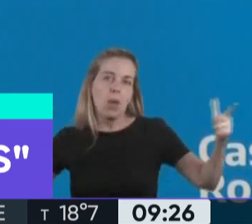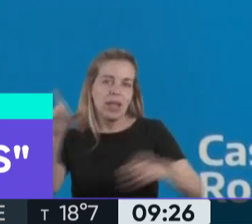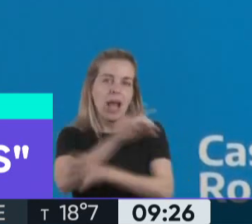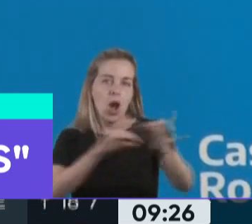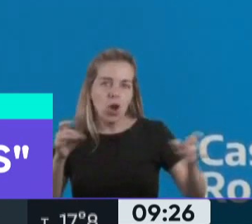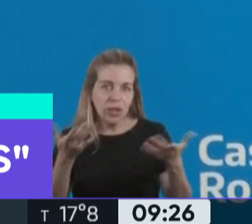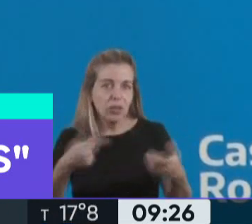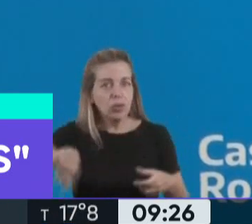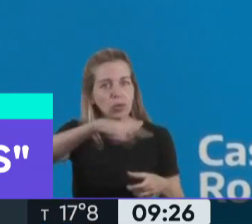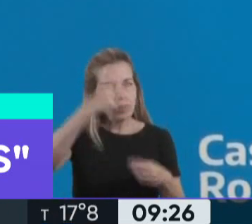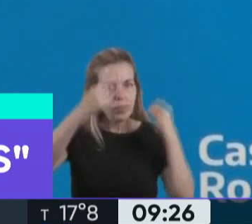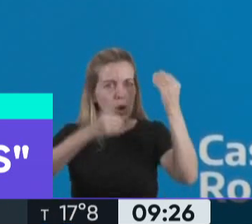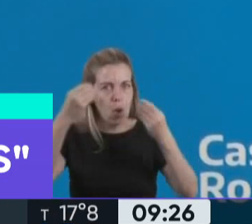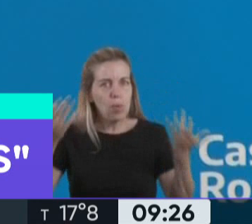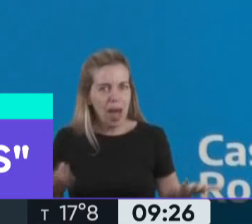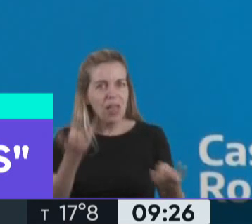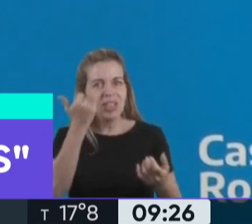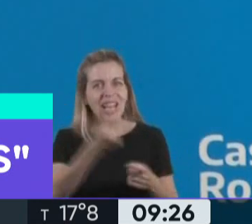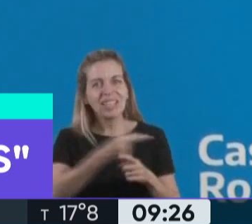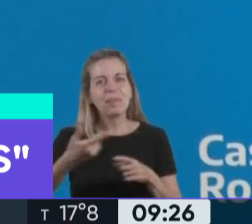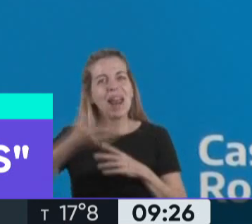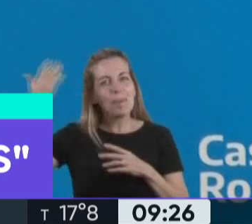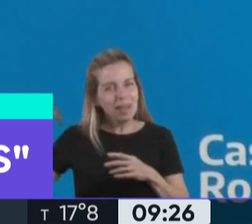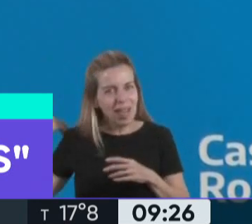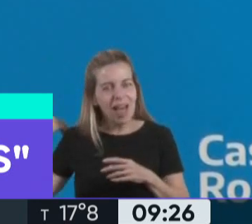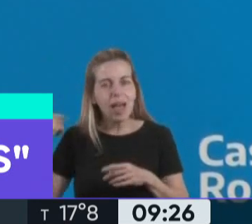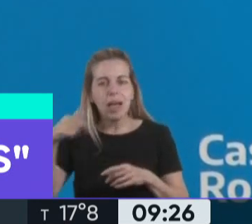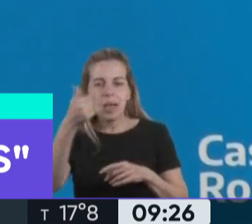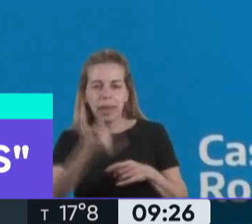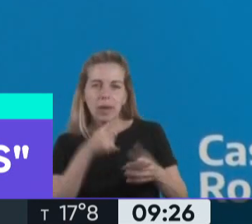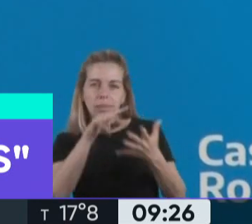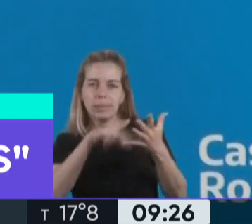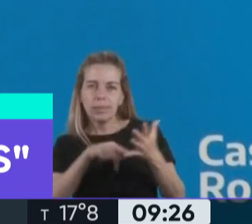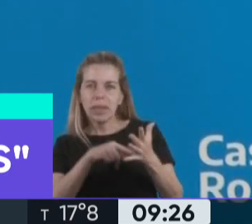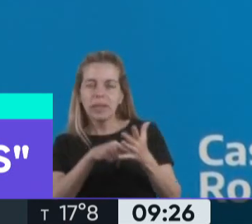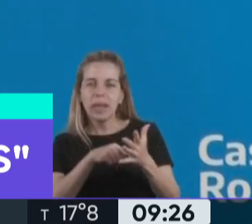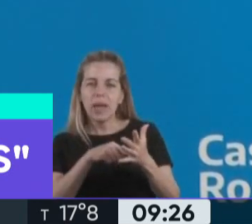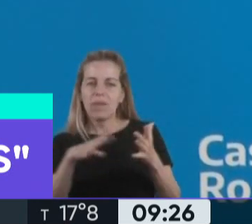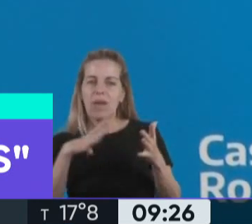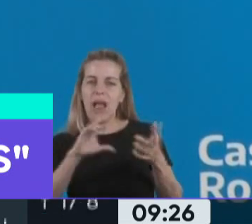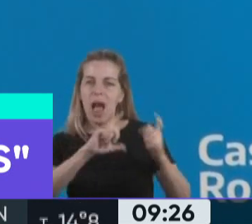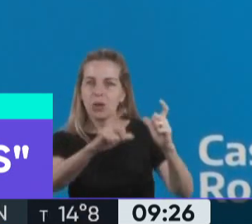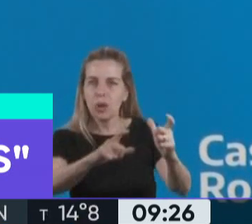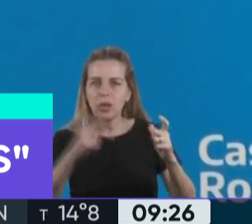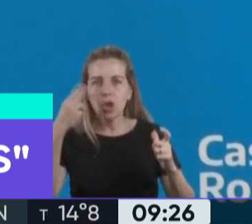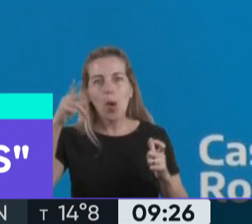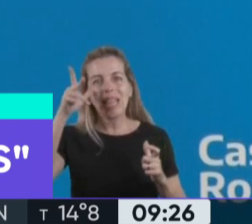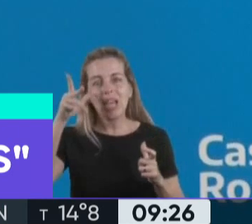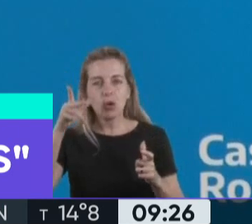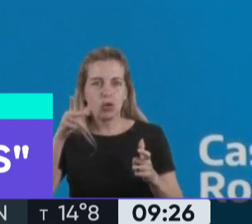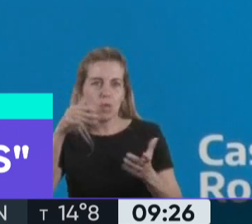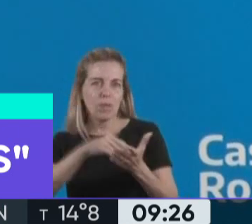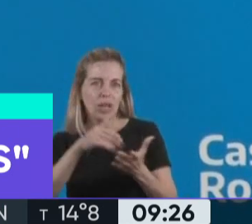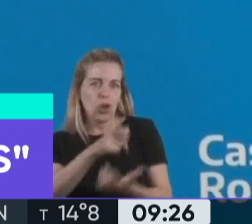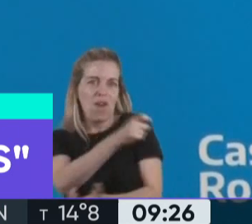en eso. En la Argentina ya habían ingresado la semana pasada, seguramente tengo la cifra que todavía debe actualizarse, 98 millones de dosis, o sea,